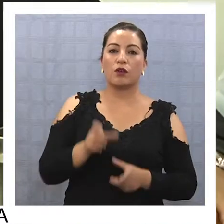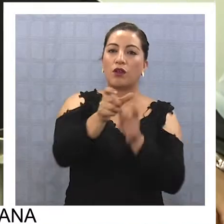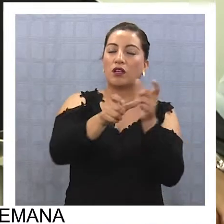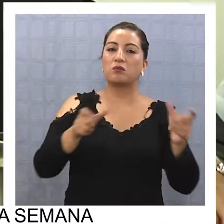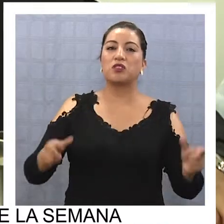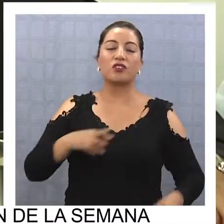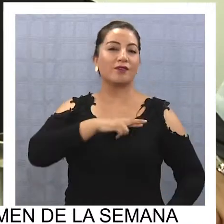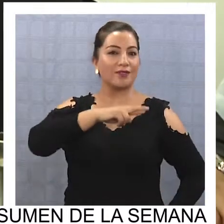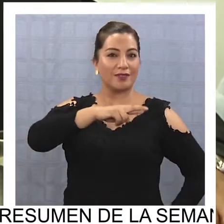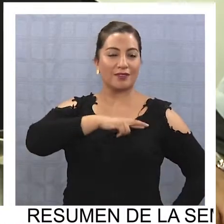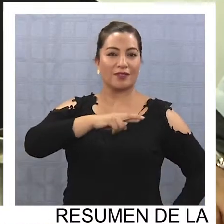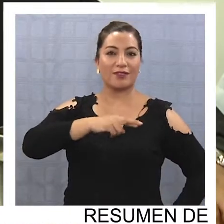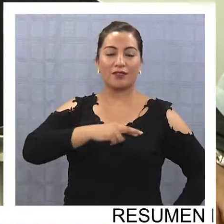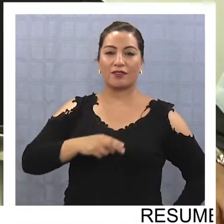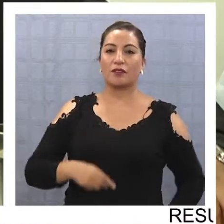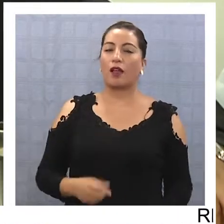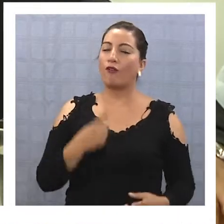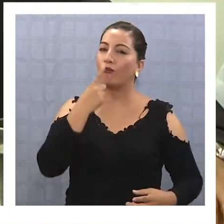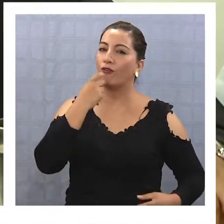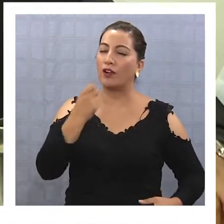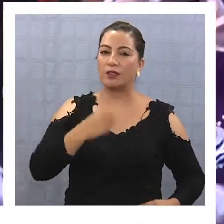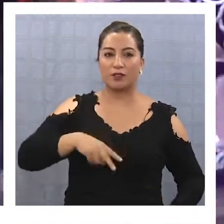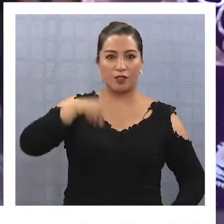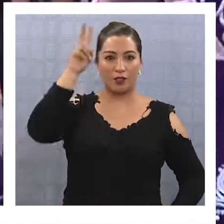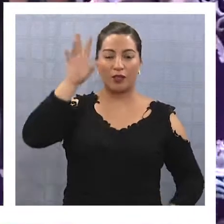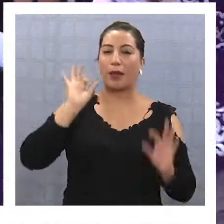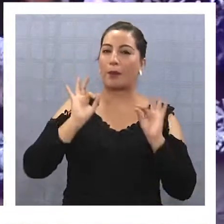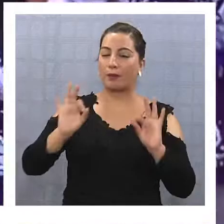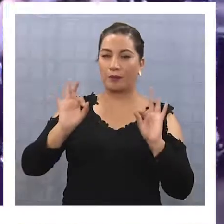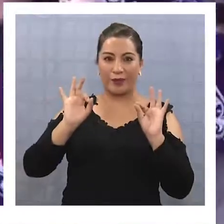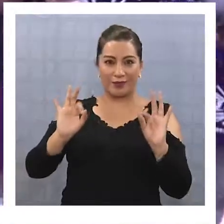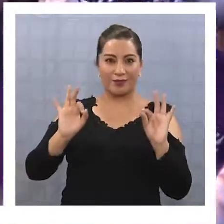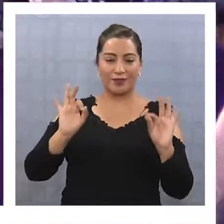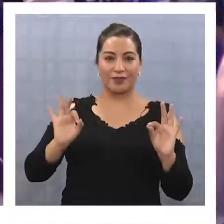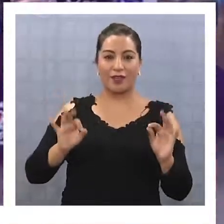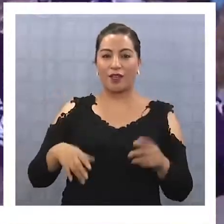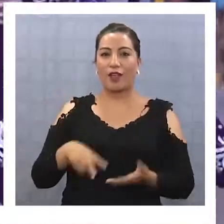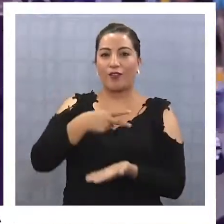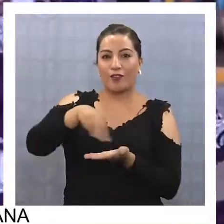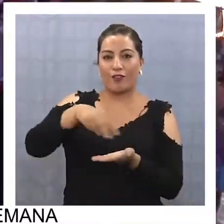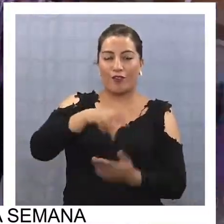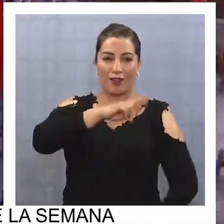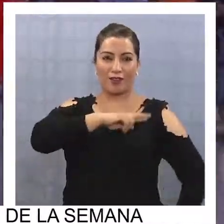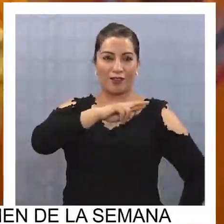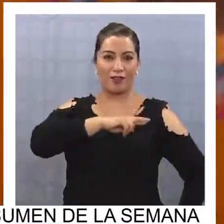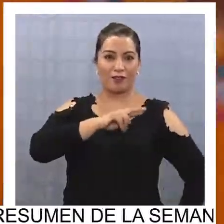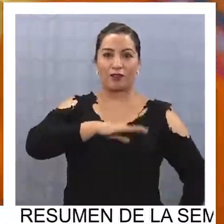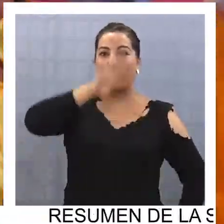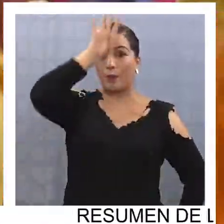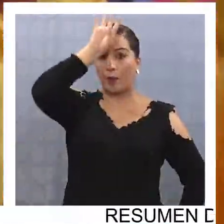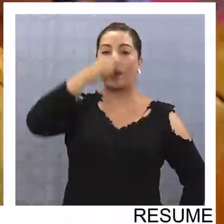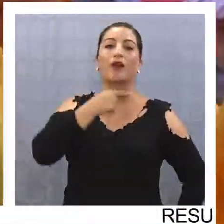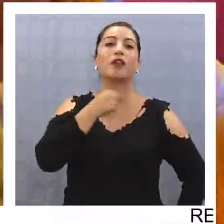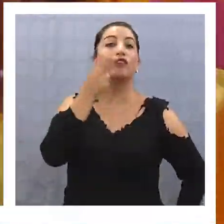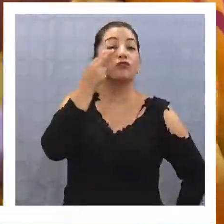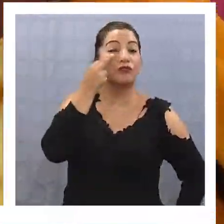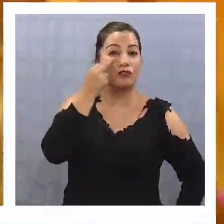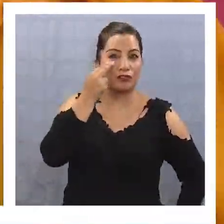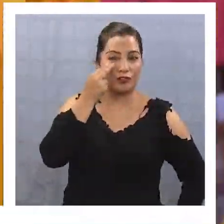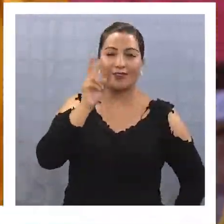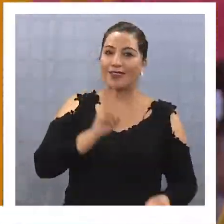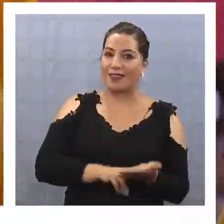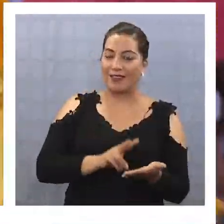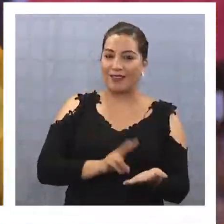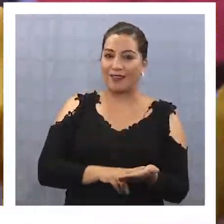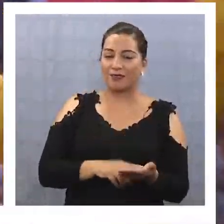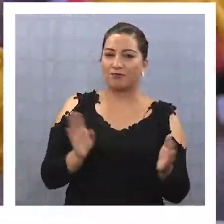de la religiosidad popular tan fuerte en nuestro norte, especialmente a través de los bailes religiosos. El Papa quiso conocer esa realidad,